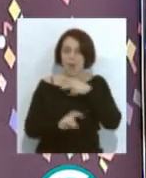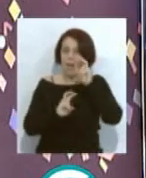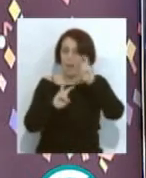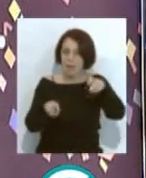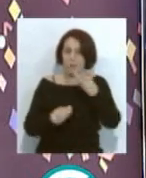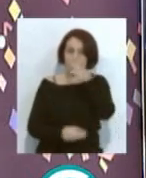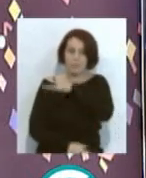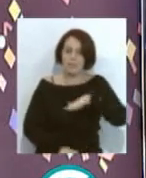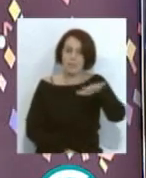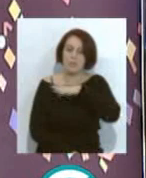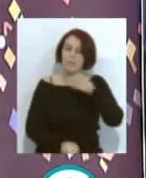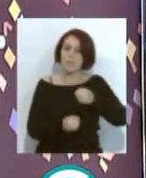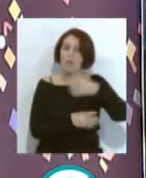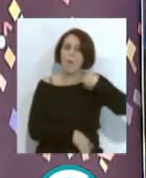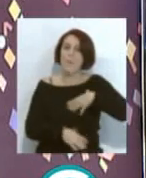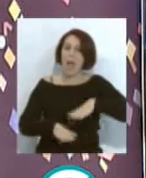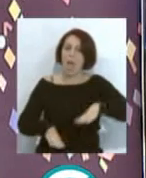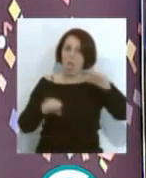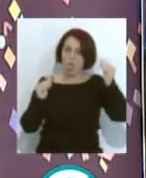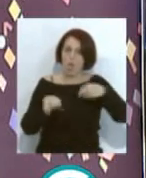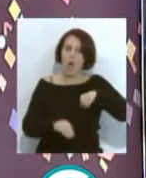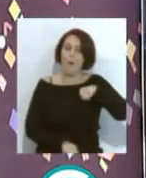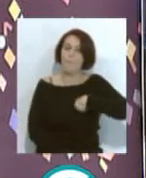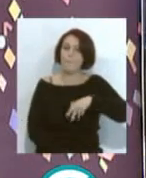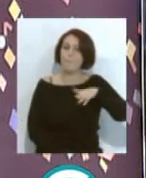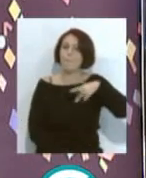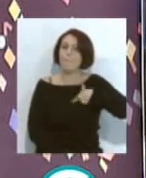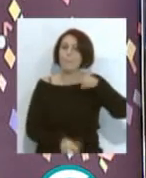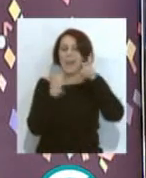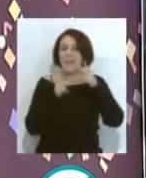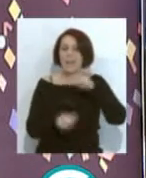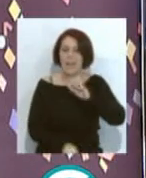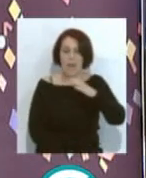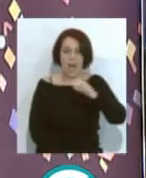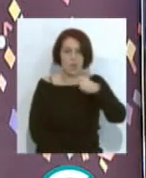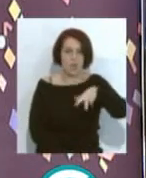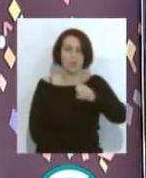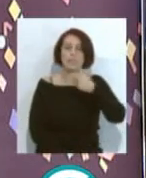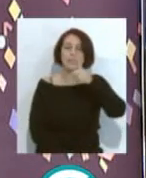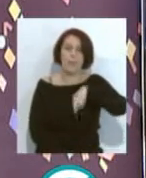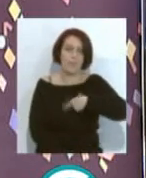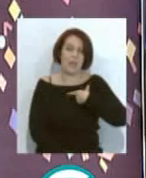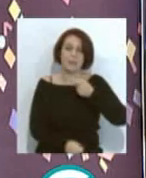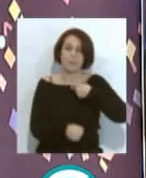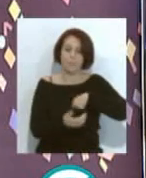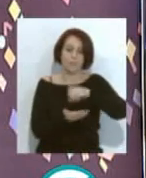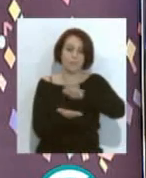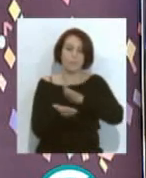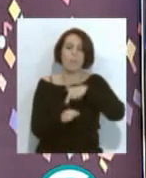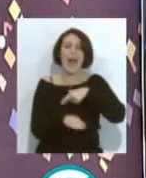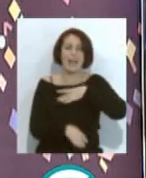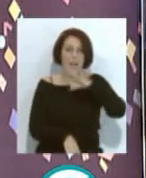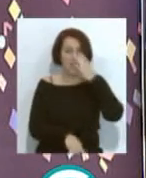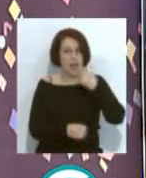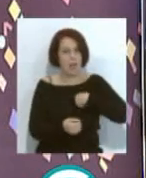rehabilitando en la finca de los palacios, del Palacio de los Marqueses de Recaño, y también acerca del expediente para que el carnaval sea